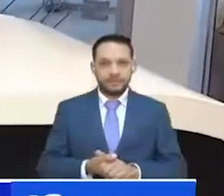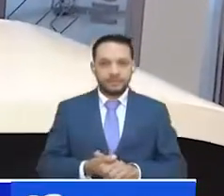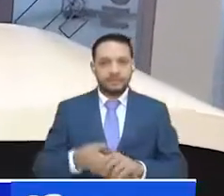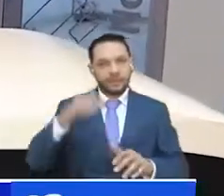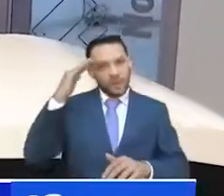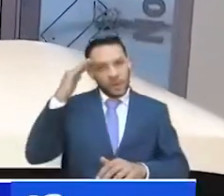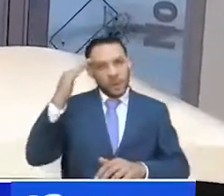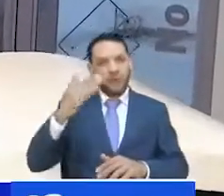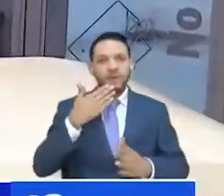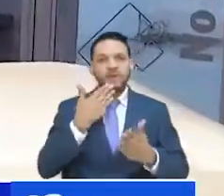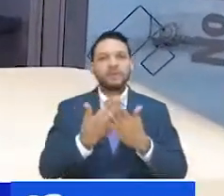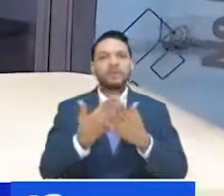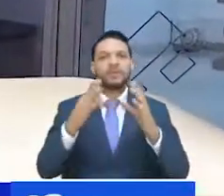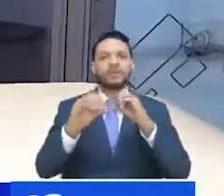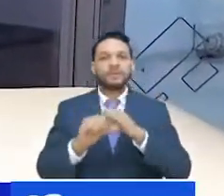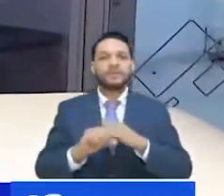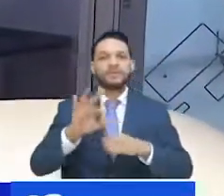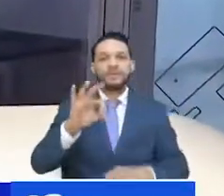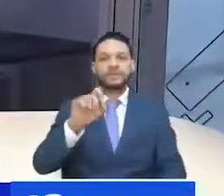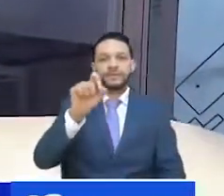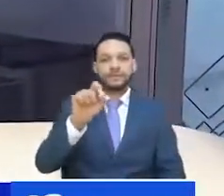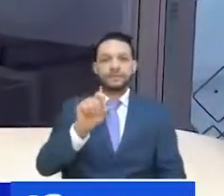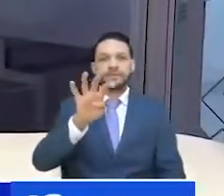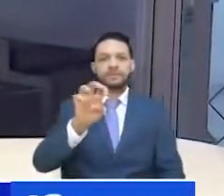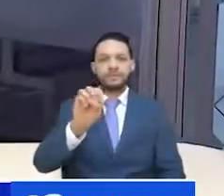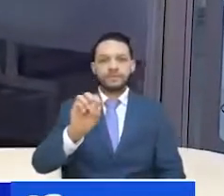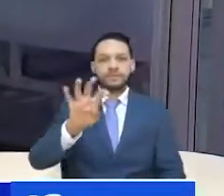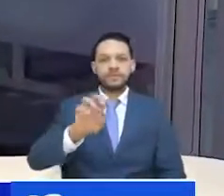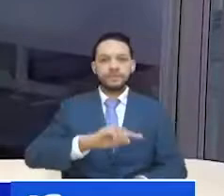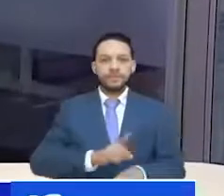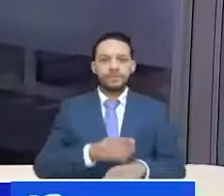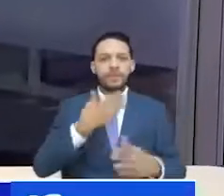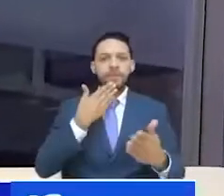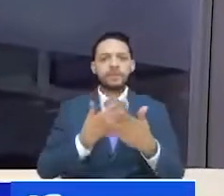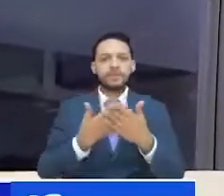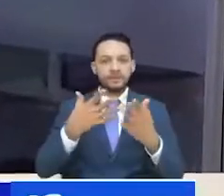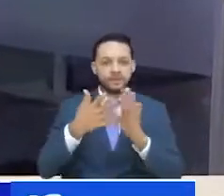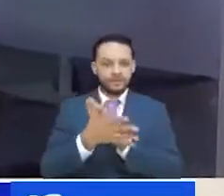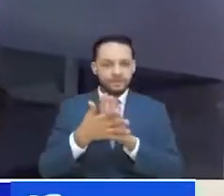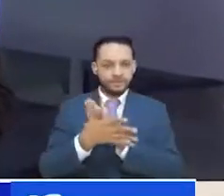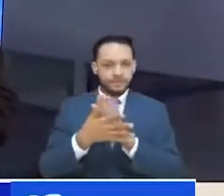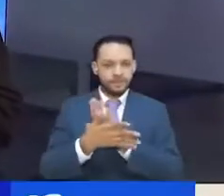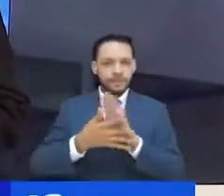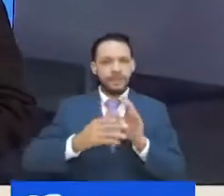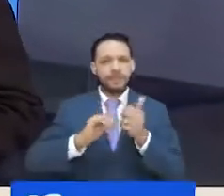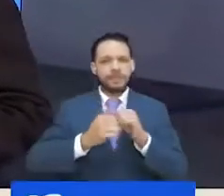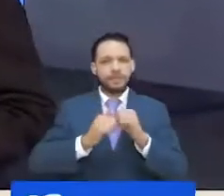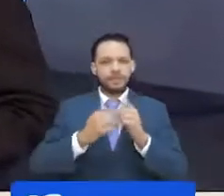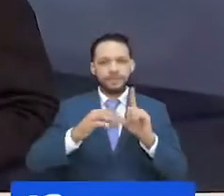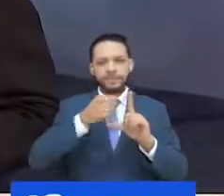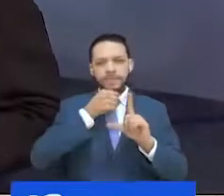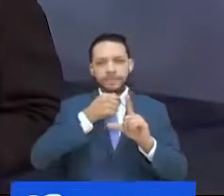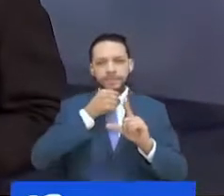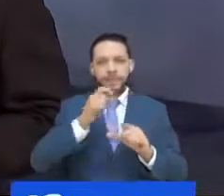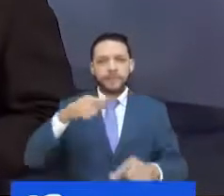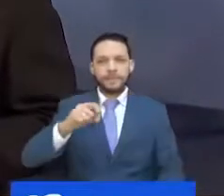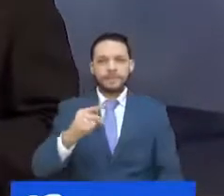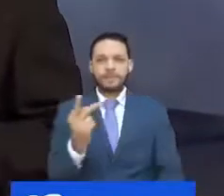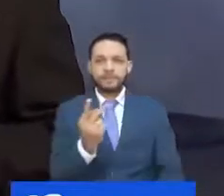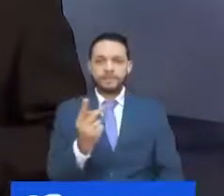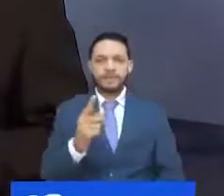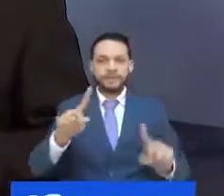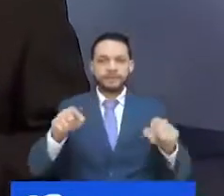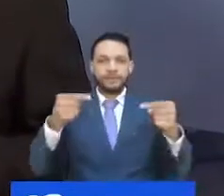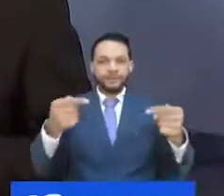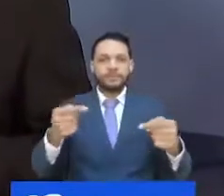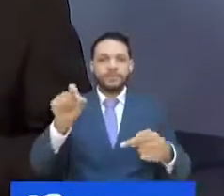Hola, ¿qué tal? Muy buenas noches. 8-9 minutos. Bienvenidos a la información deportiva en Telecafé Noticias. Este viernes se jugará el primero de los dos partidos